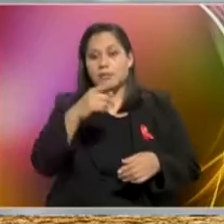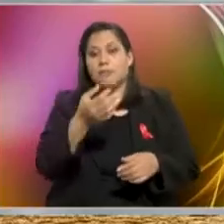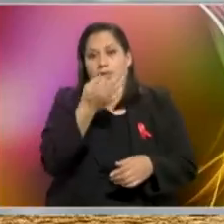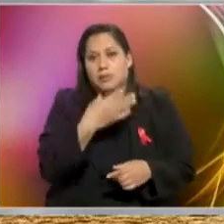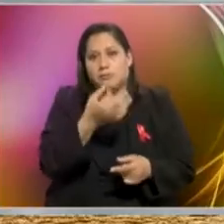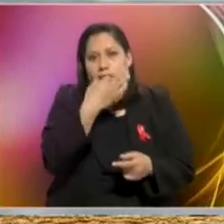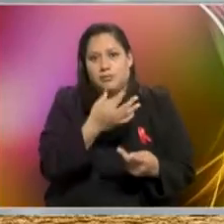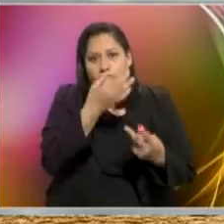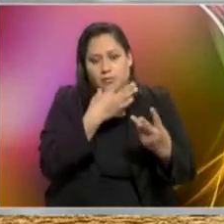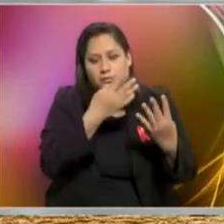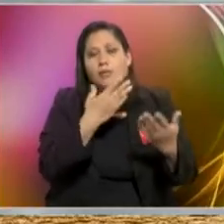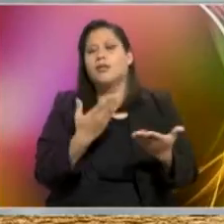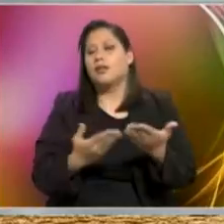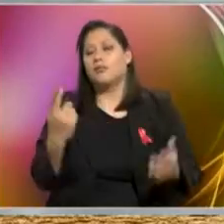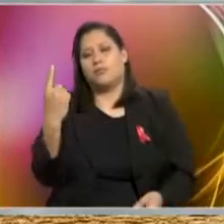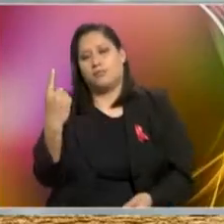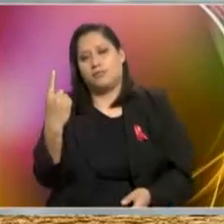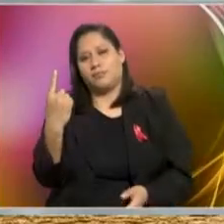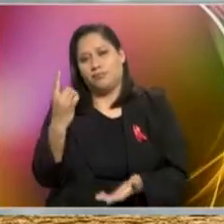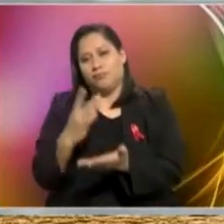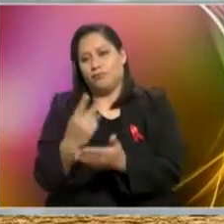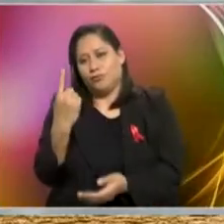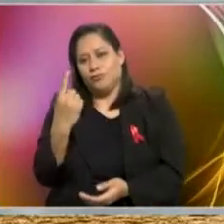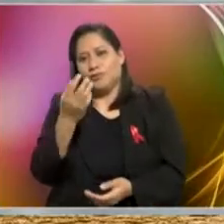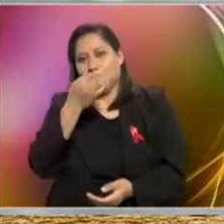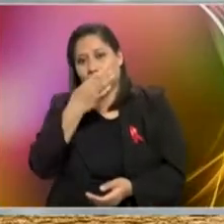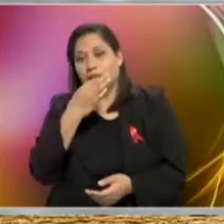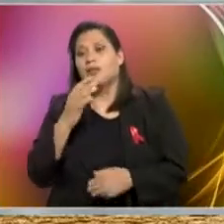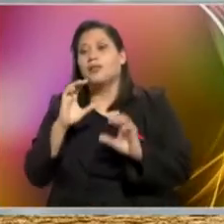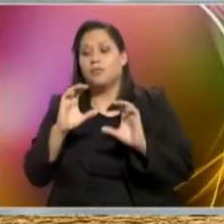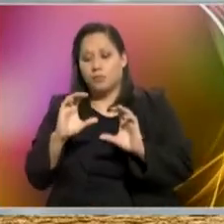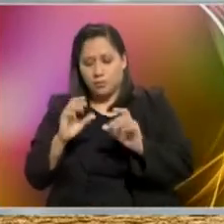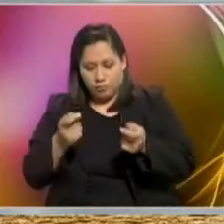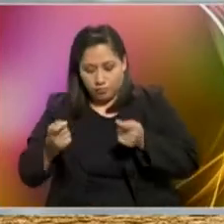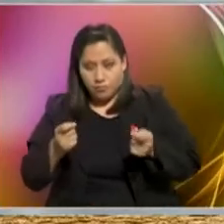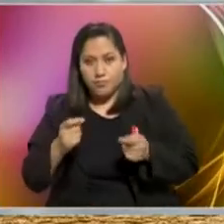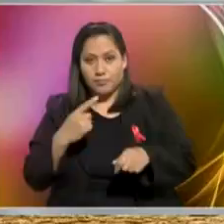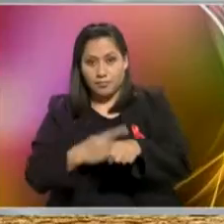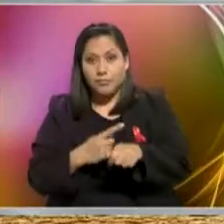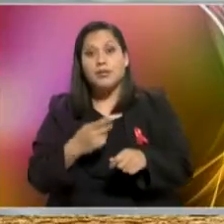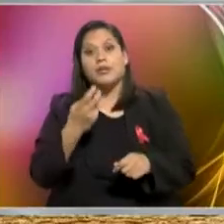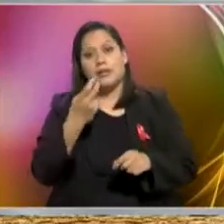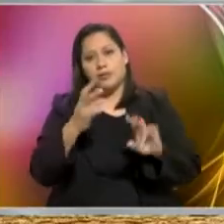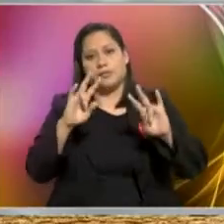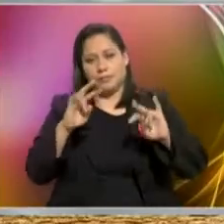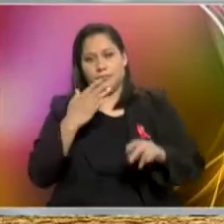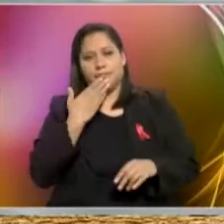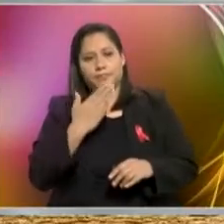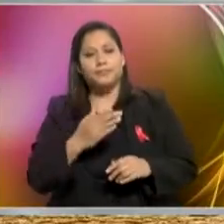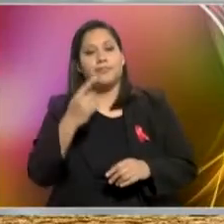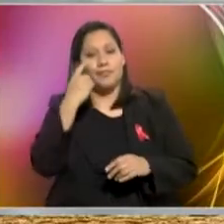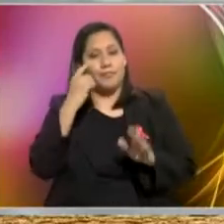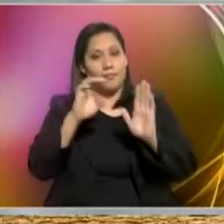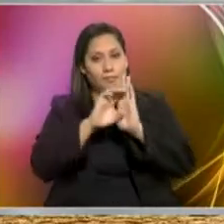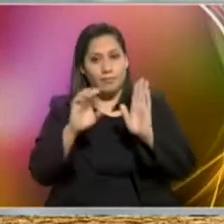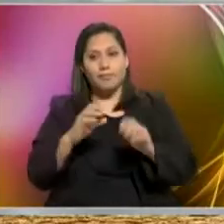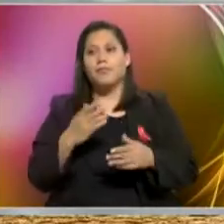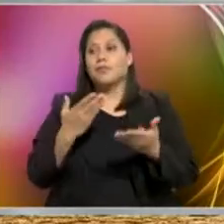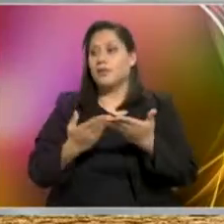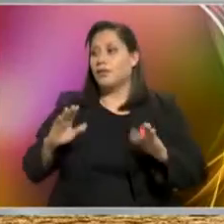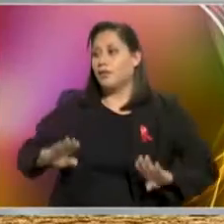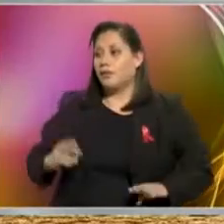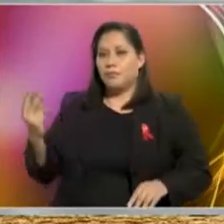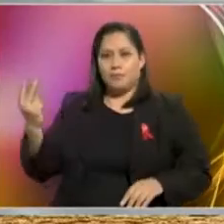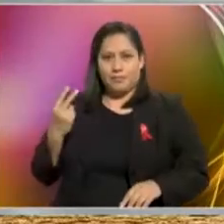contener la enfermedad. una pastilla diaria te controla la enfermedad, pero hay que estar a las vivas con eso. Luego, por ejemplo, Estás solo con tu pareja, que